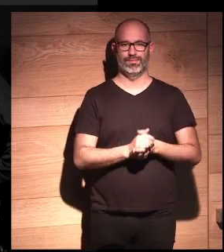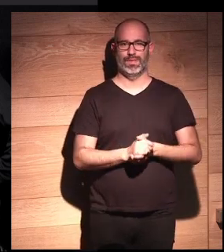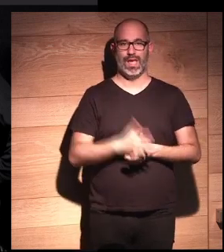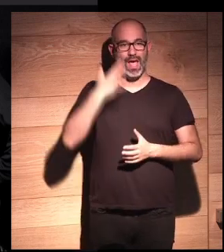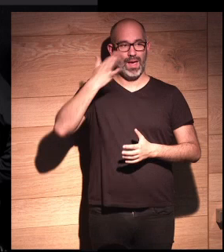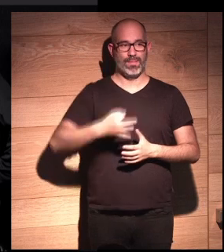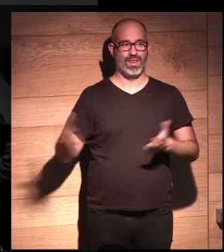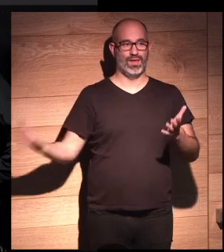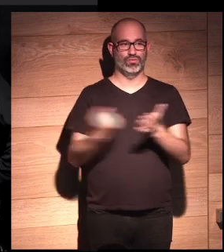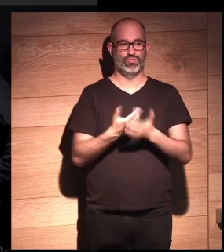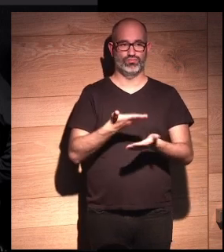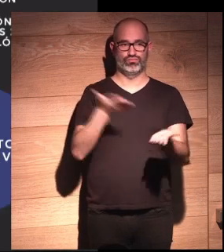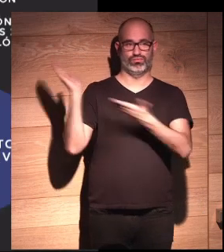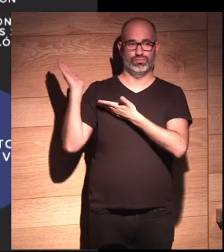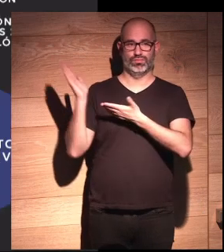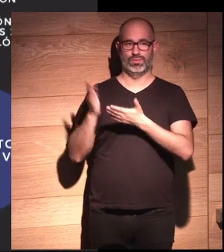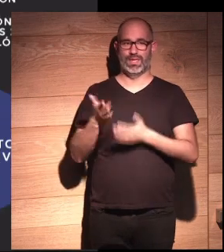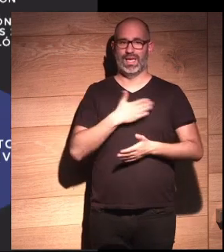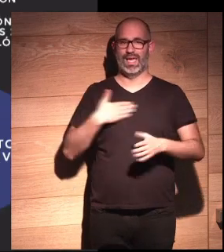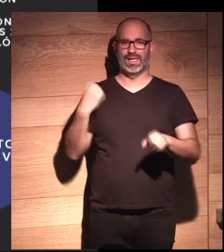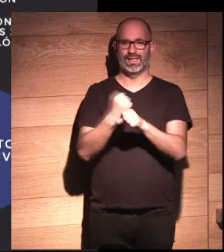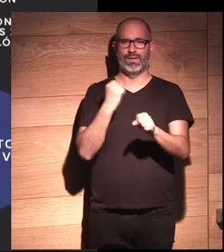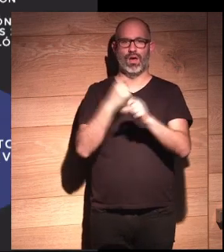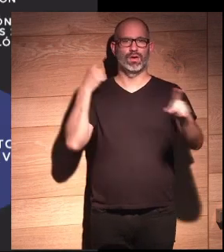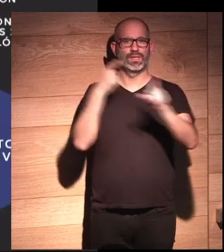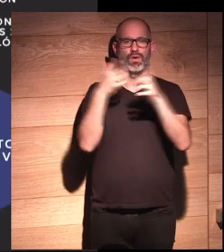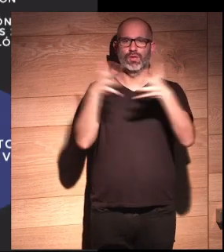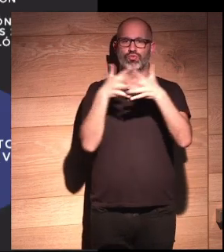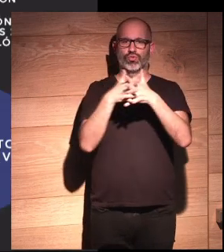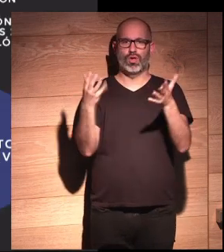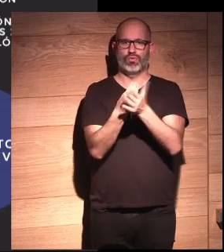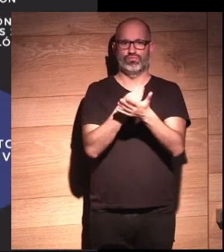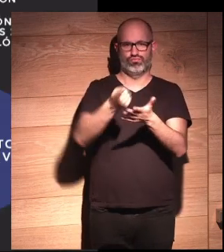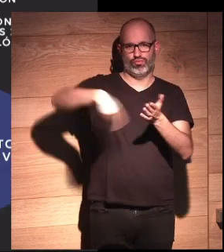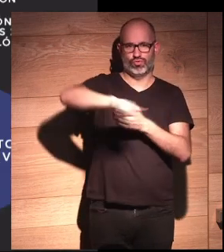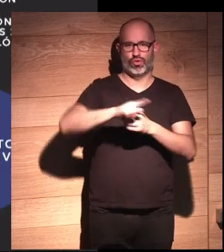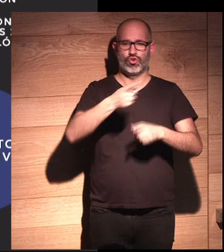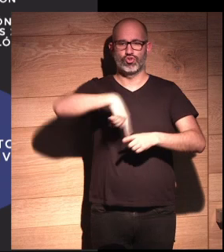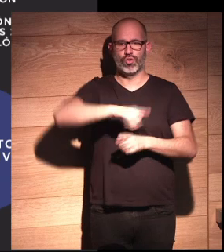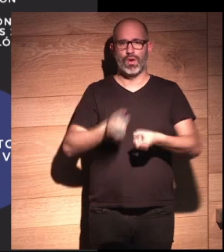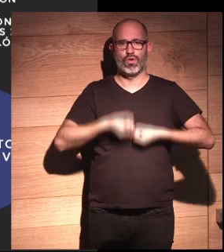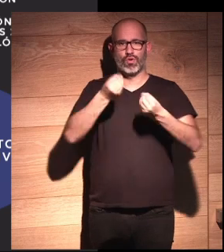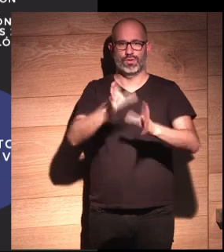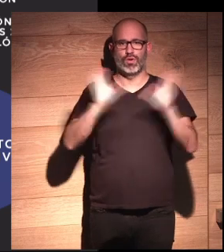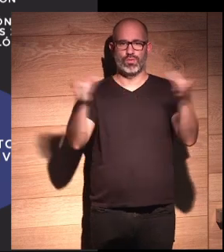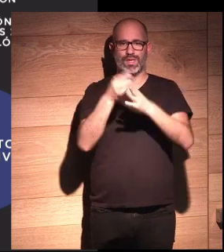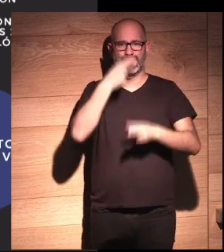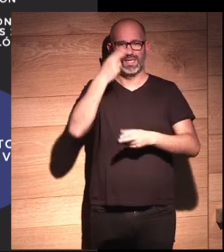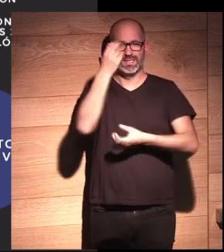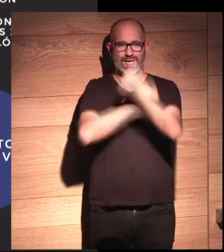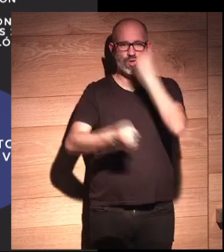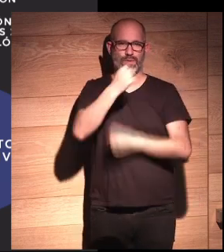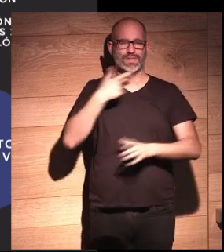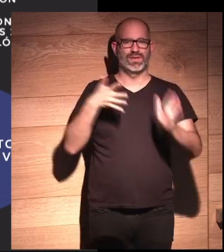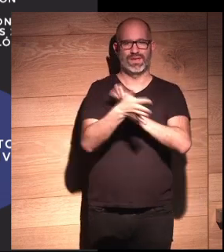Realmente esto es todo lo que tengo. Sobre todo quería trabajar la estructura con vosotros, ¿vale? Nosotros vamos a fundar lo que se llama una agrupación de interés económico, ¿vale? Es